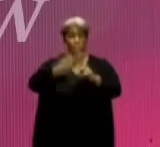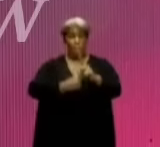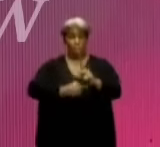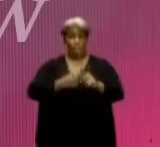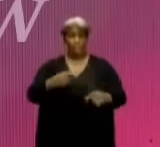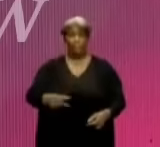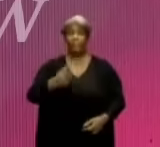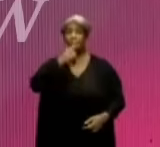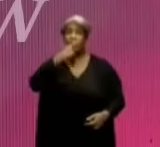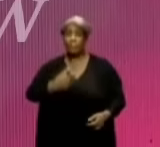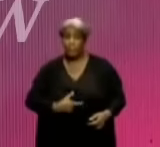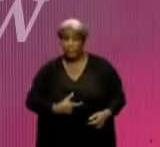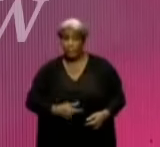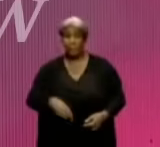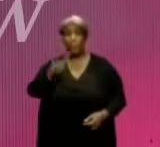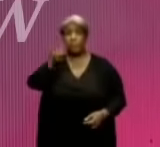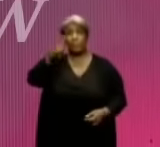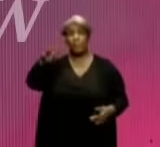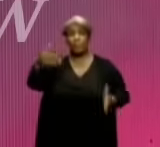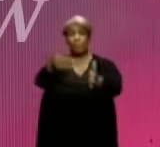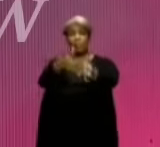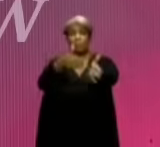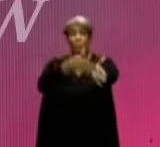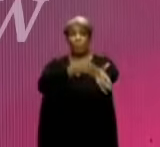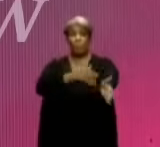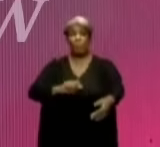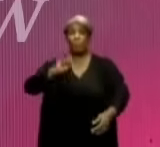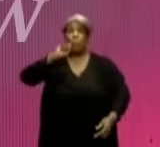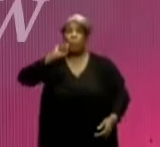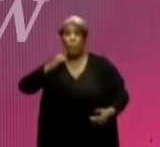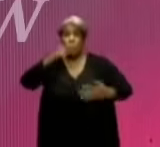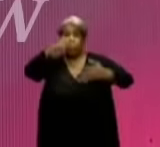sin precedente de 24 millones de pollos.